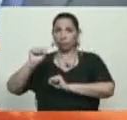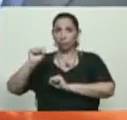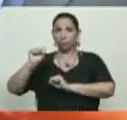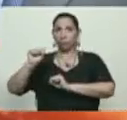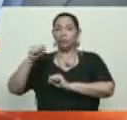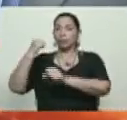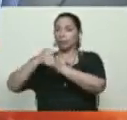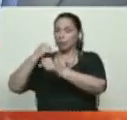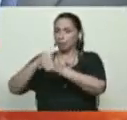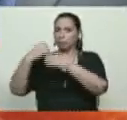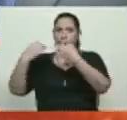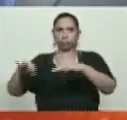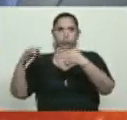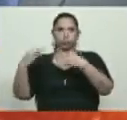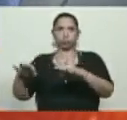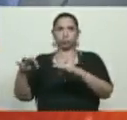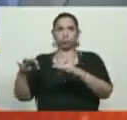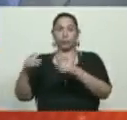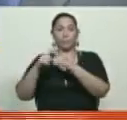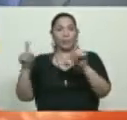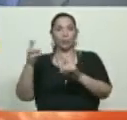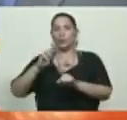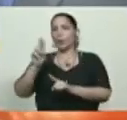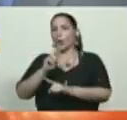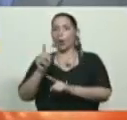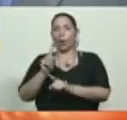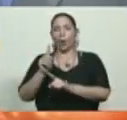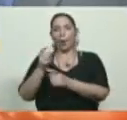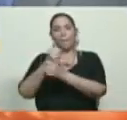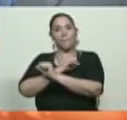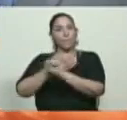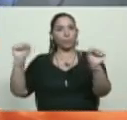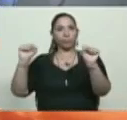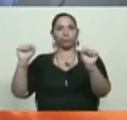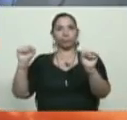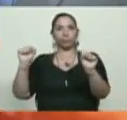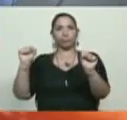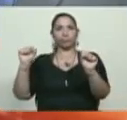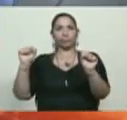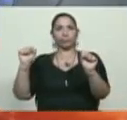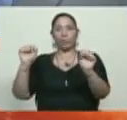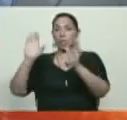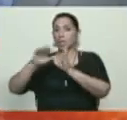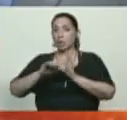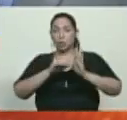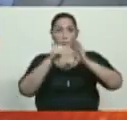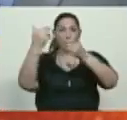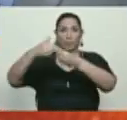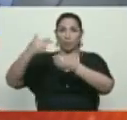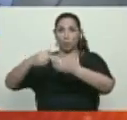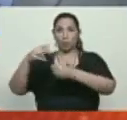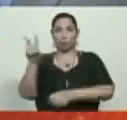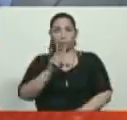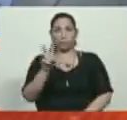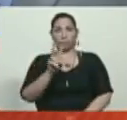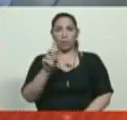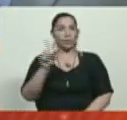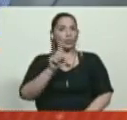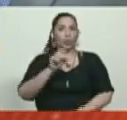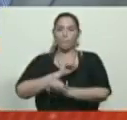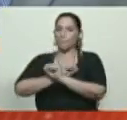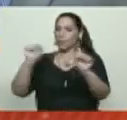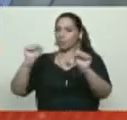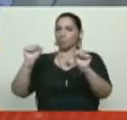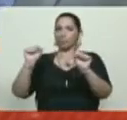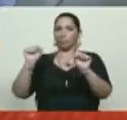operando normalmente, pero no podemos permitir que se robe el petróleo venezolano. No podemos permitir